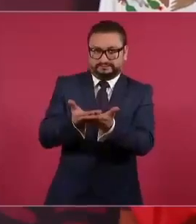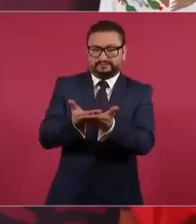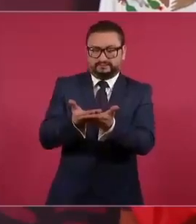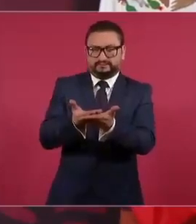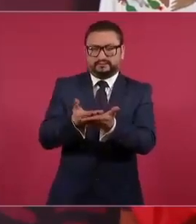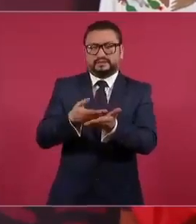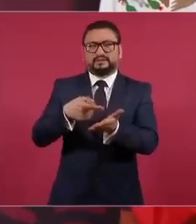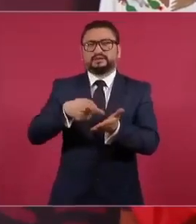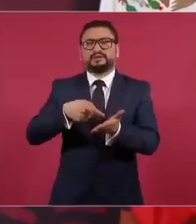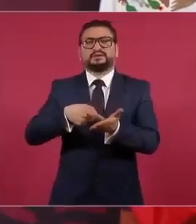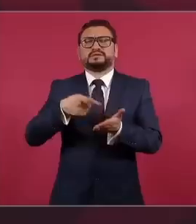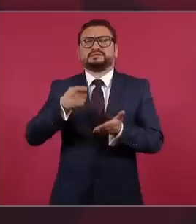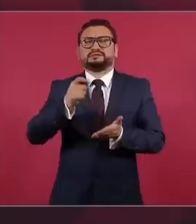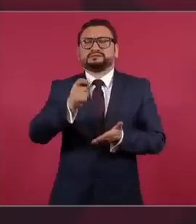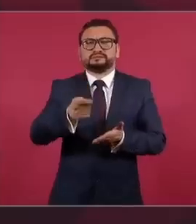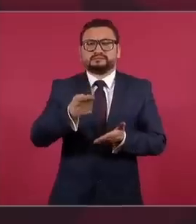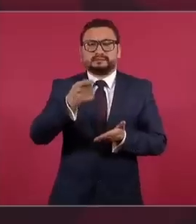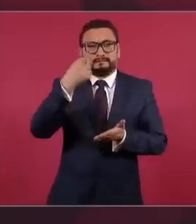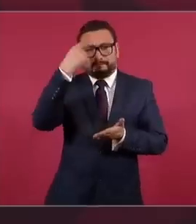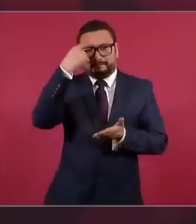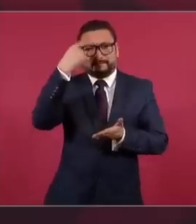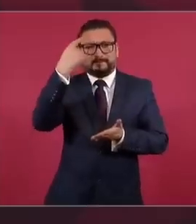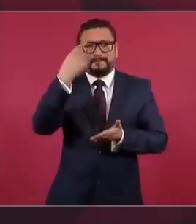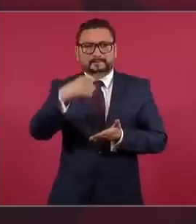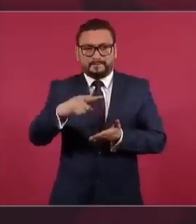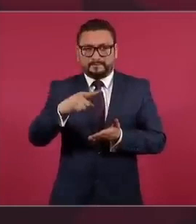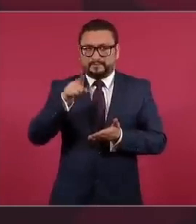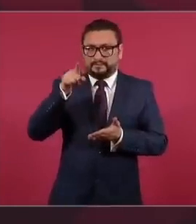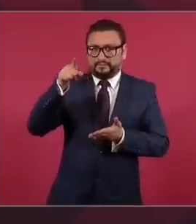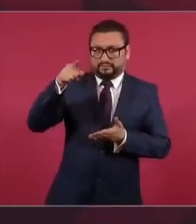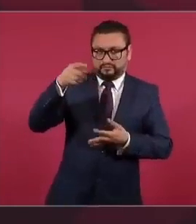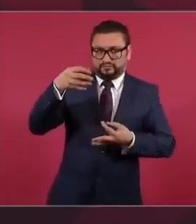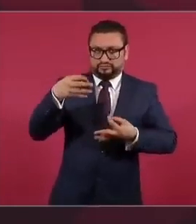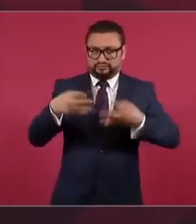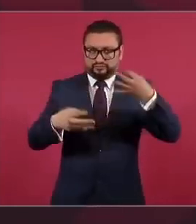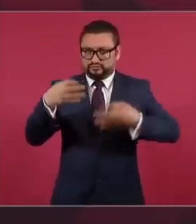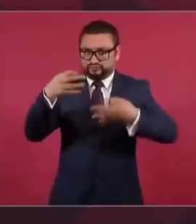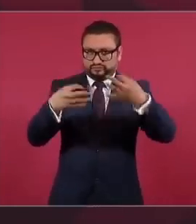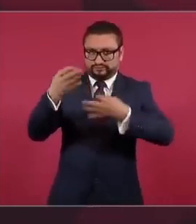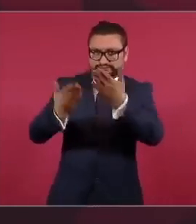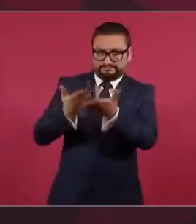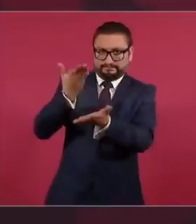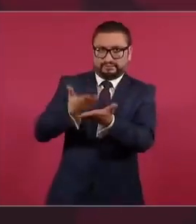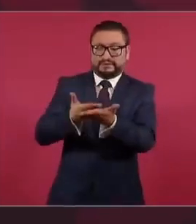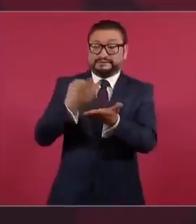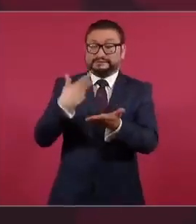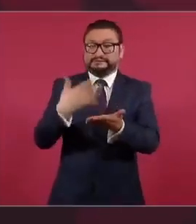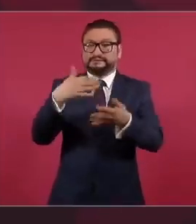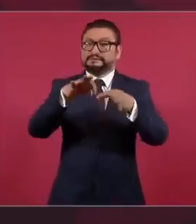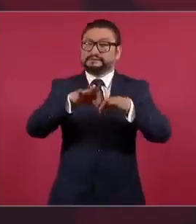promoviendo para el Poder Judicial, que es algo muy importante.